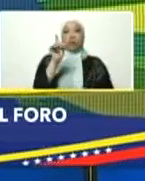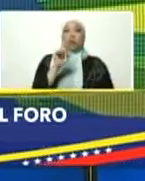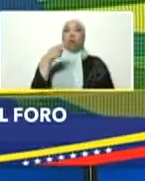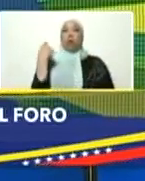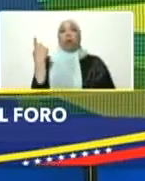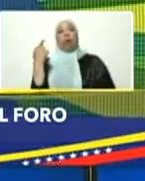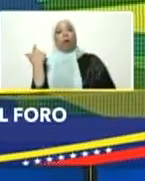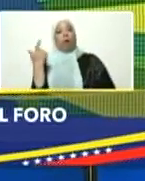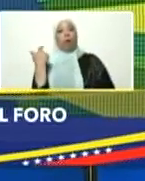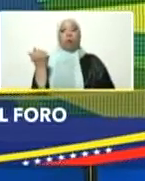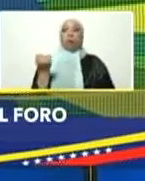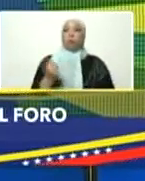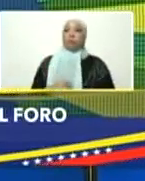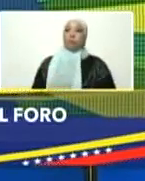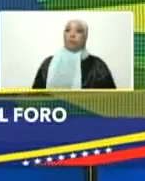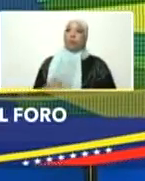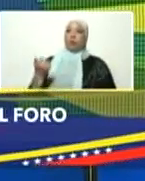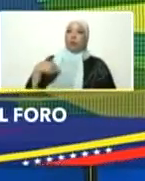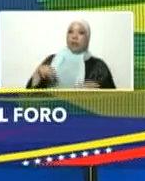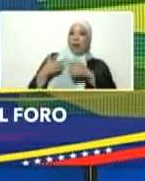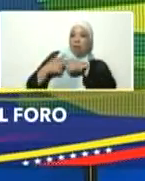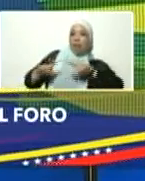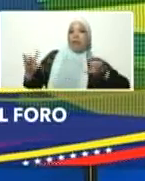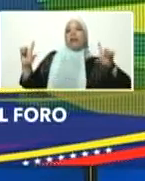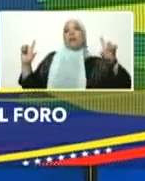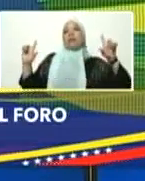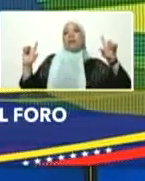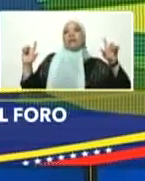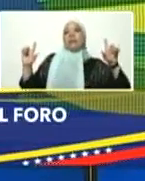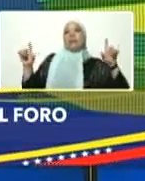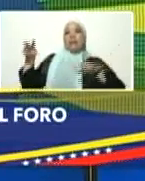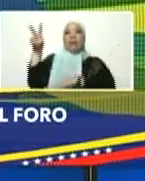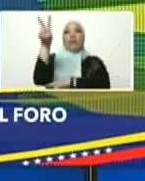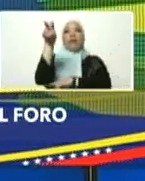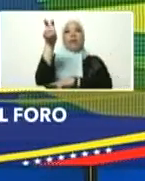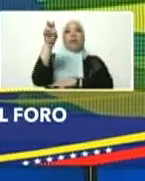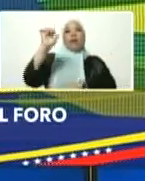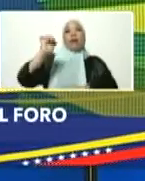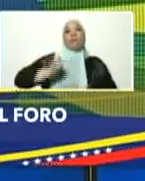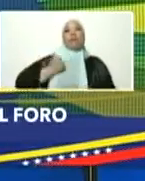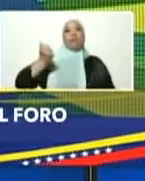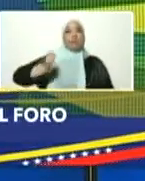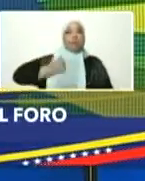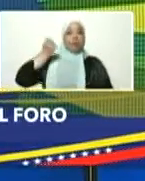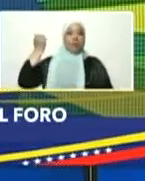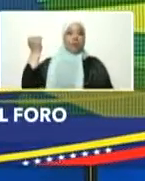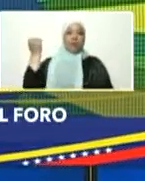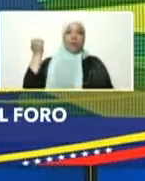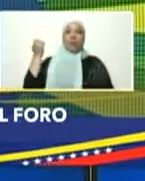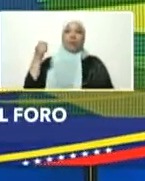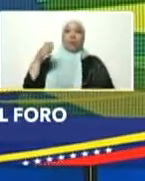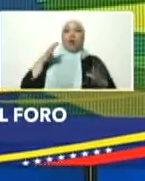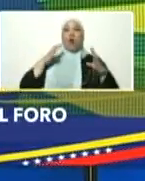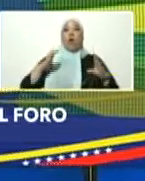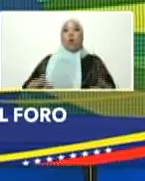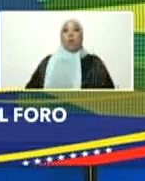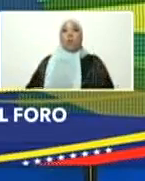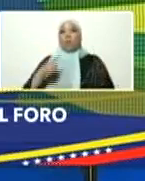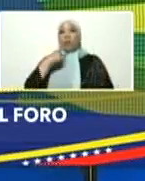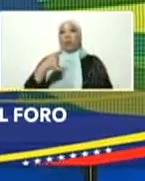No, mentira, vale, ustedes tienen libertad. Es viernes, hay que aprovecharlo, viernes hay que aprovecharlo. El cuerpo le dice a uno,